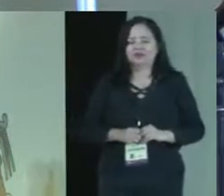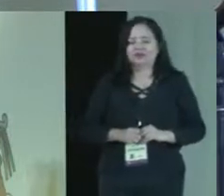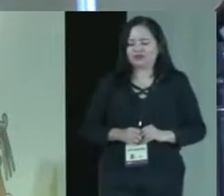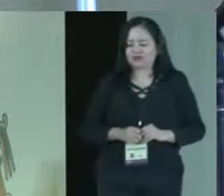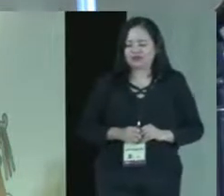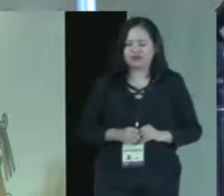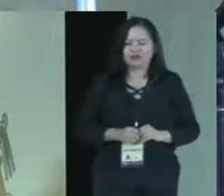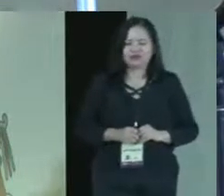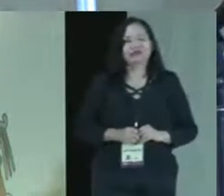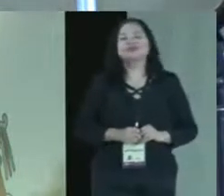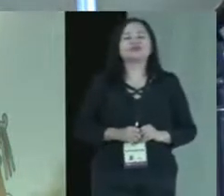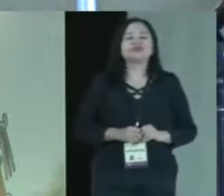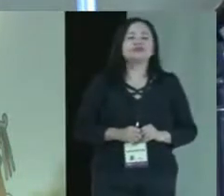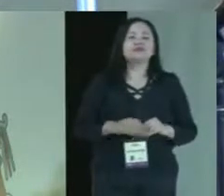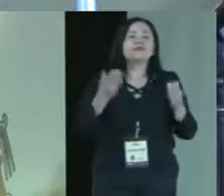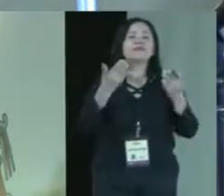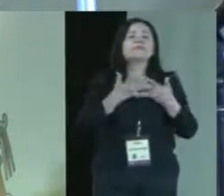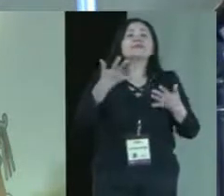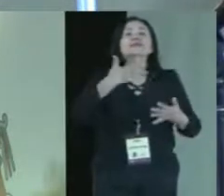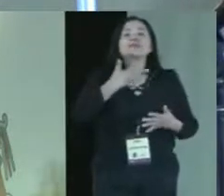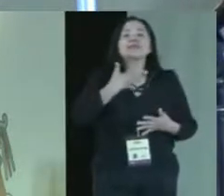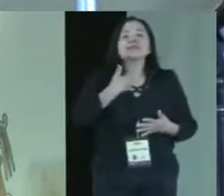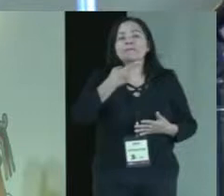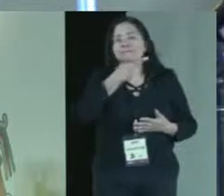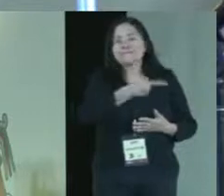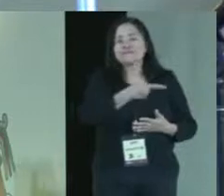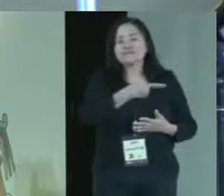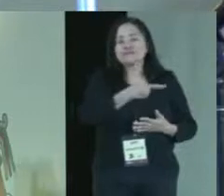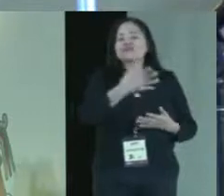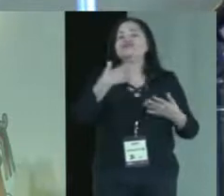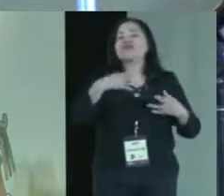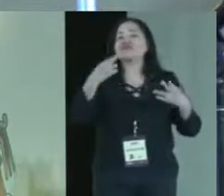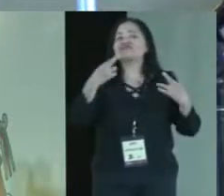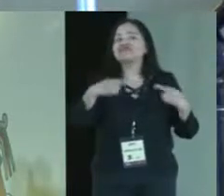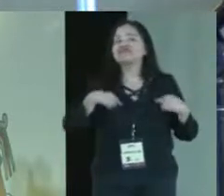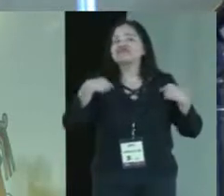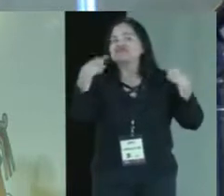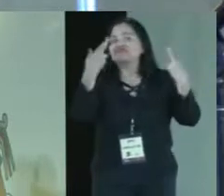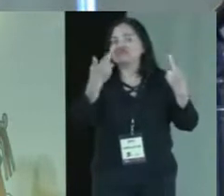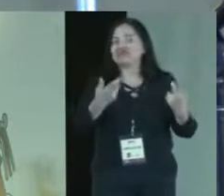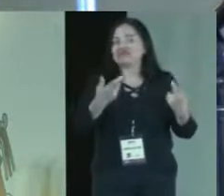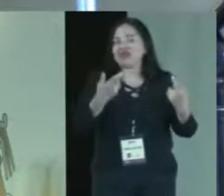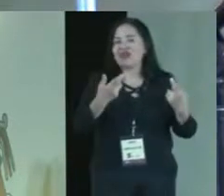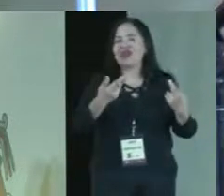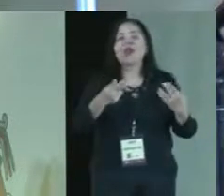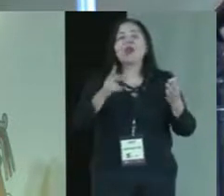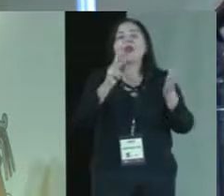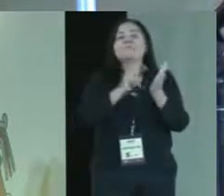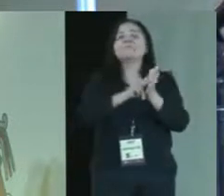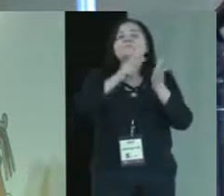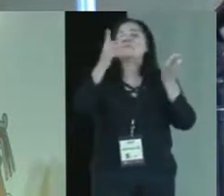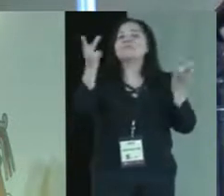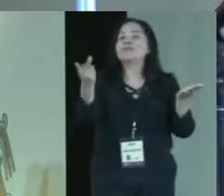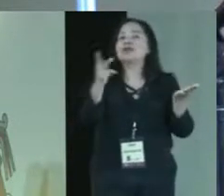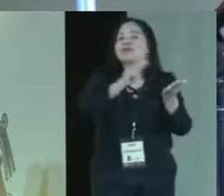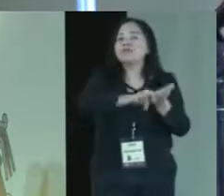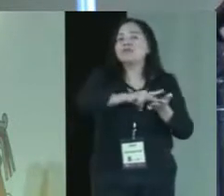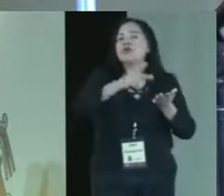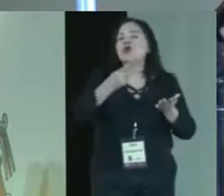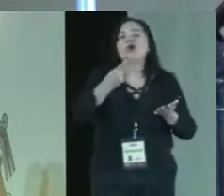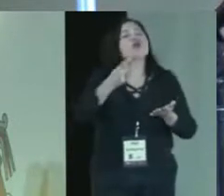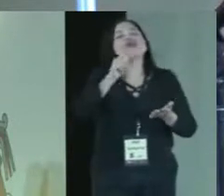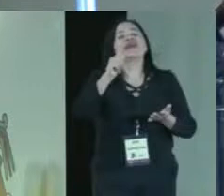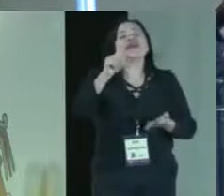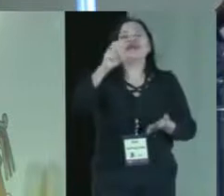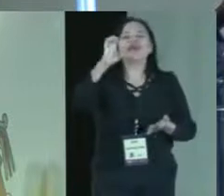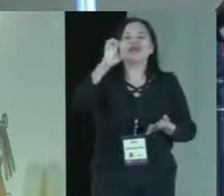Tenemos como remate de este libro un regalo muy bueno, el Premio Nobel de Economía. El Premio Nobel de Economía es